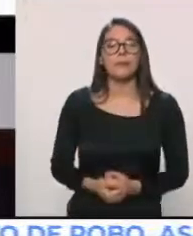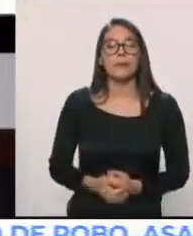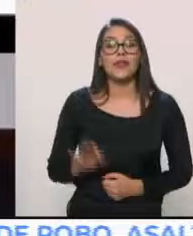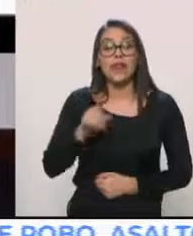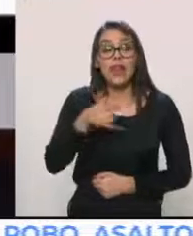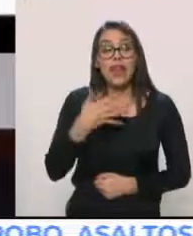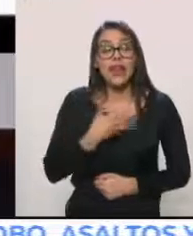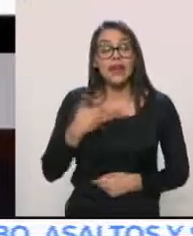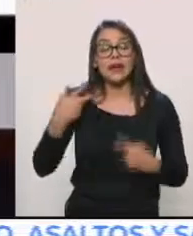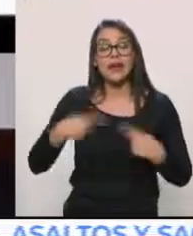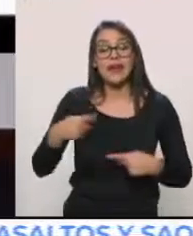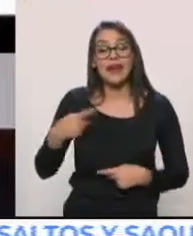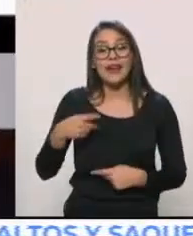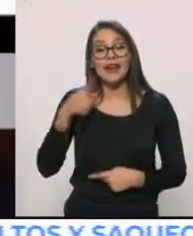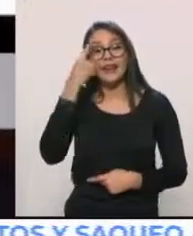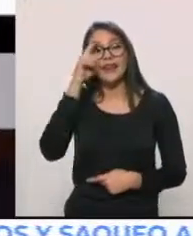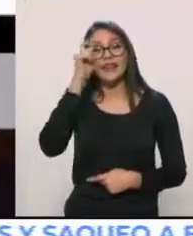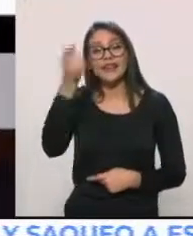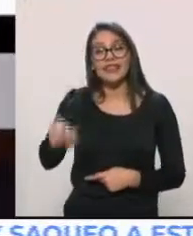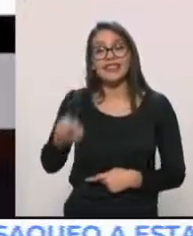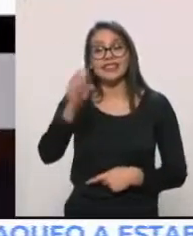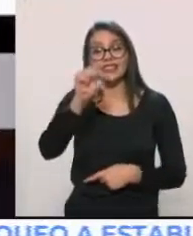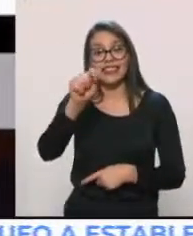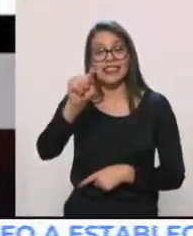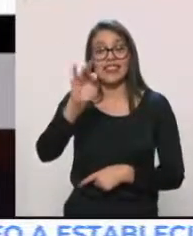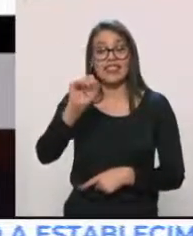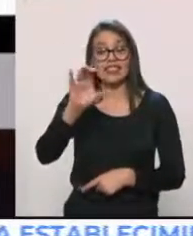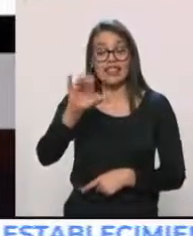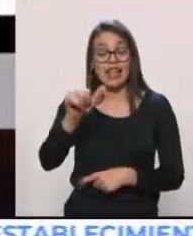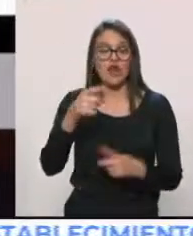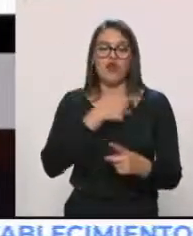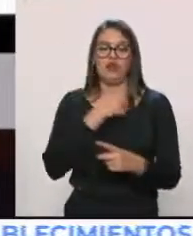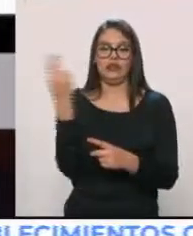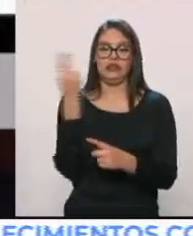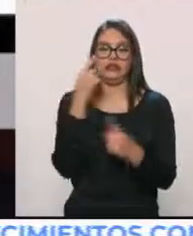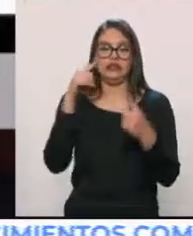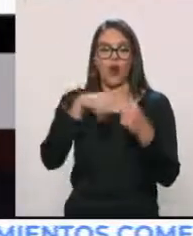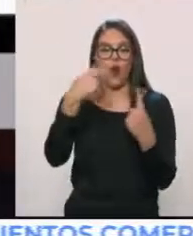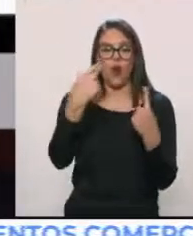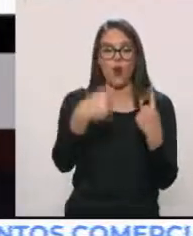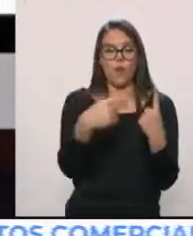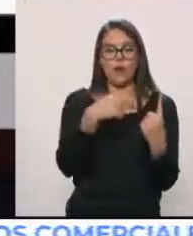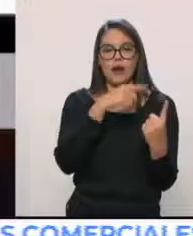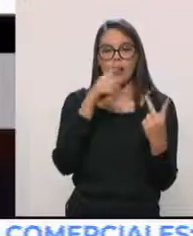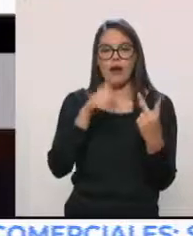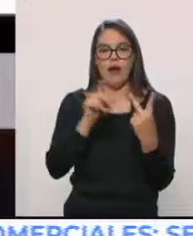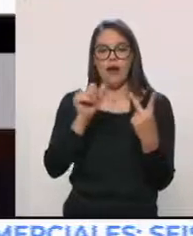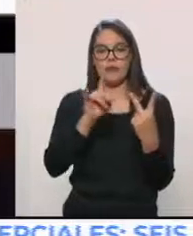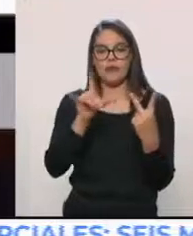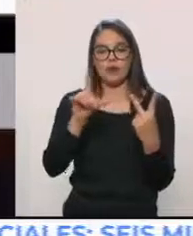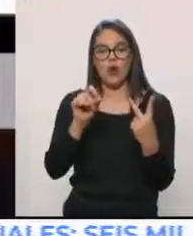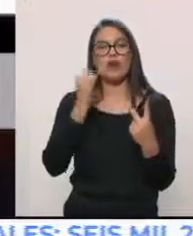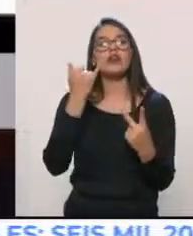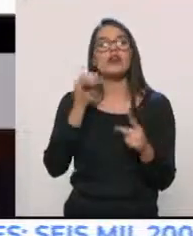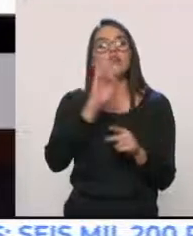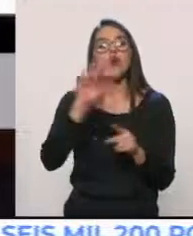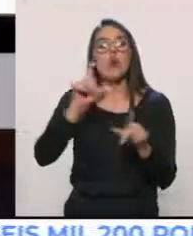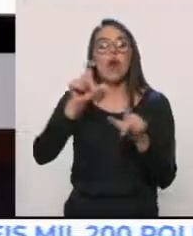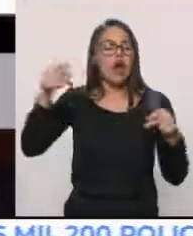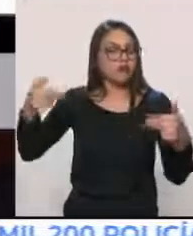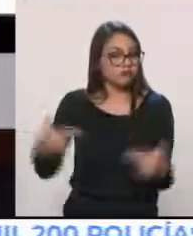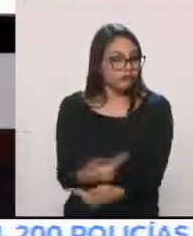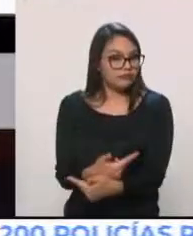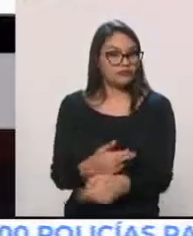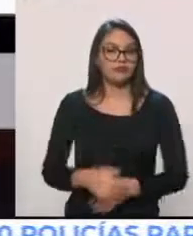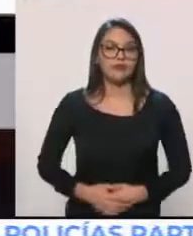persona física, los requisitos únicamente son nombre y apellido del comerciante y su fecha de nacimiento. Recuerda